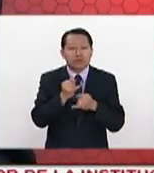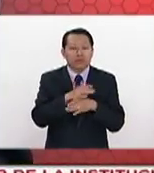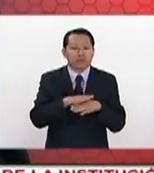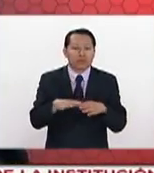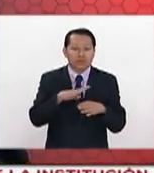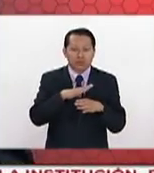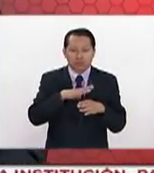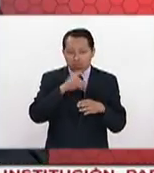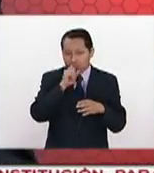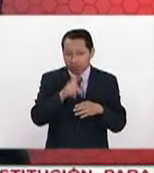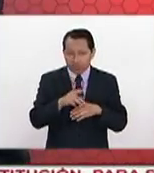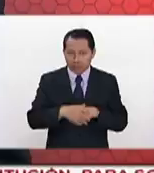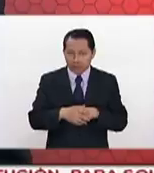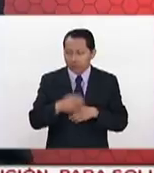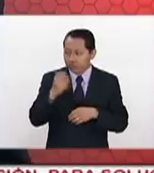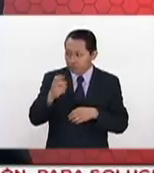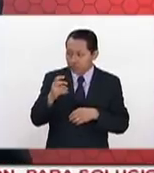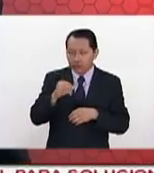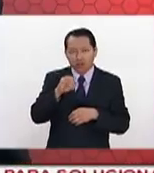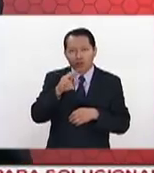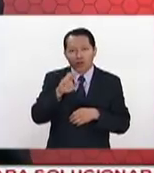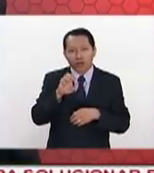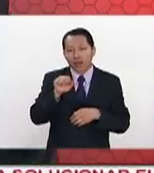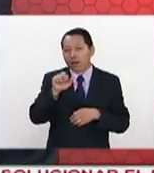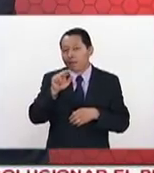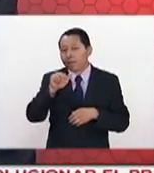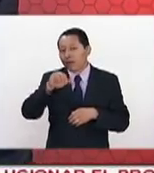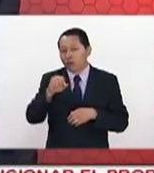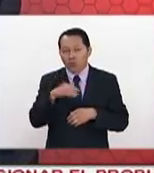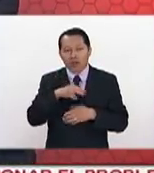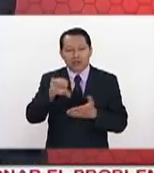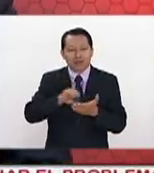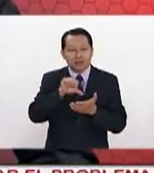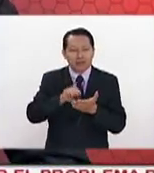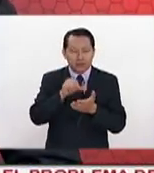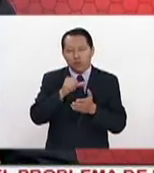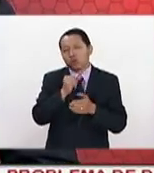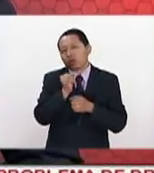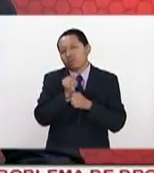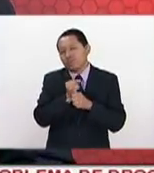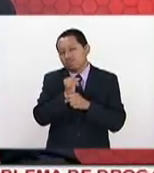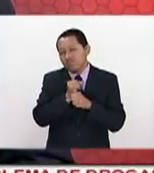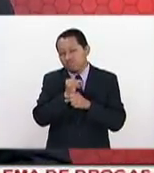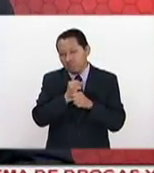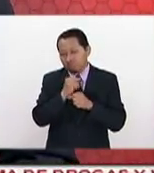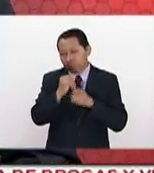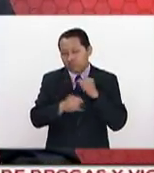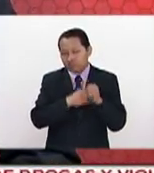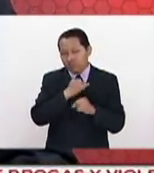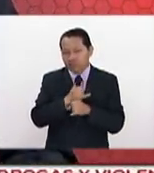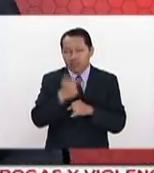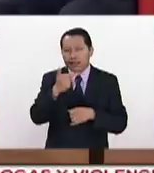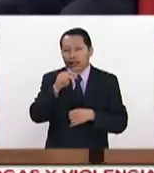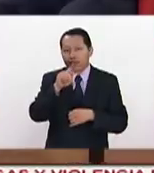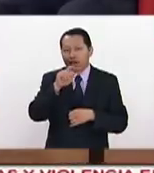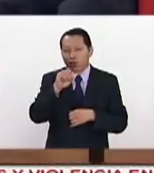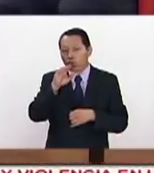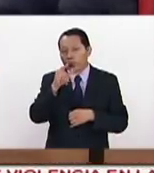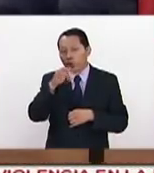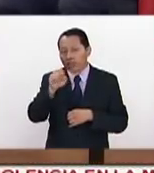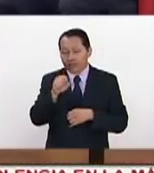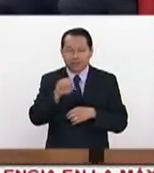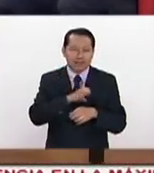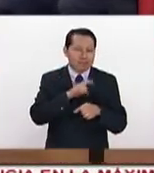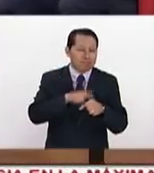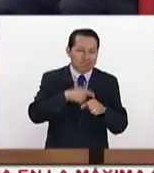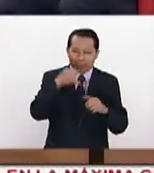está generando y para ello tenemos a Jorge Armijo, investigador del Centro de Estudios Internacionales Gilberto Bosques del Senado, especialista en